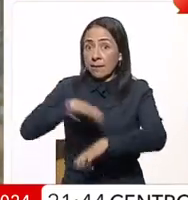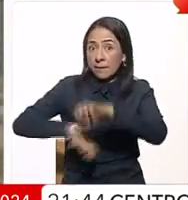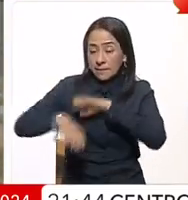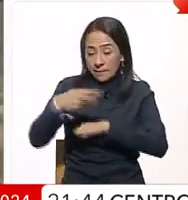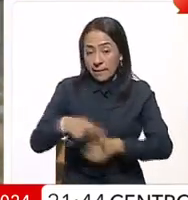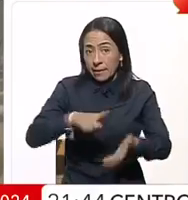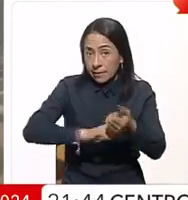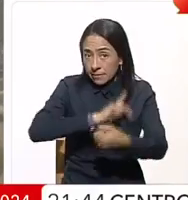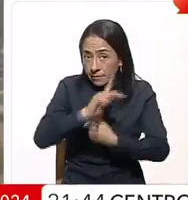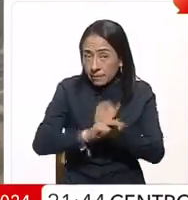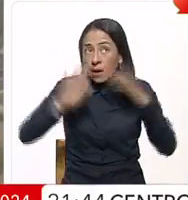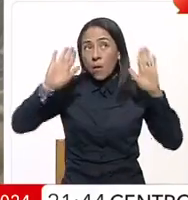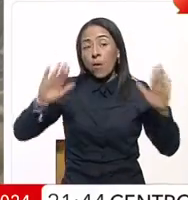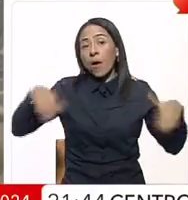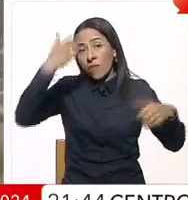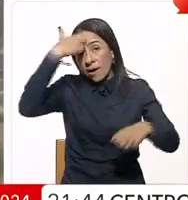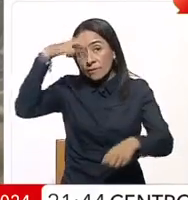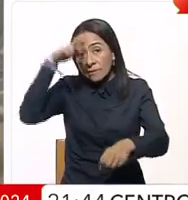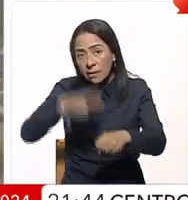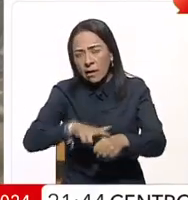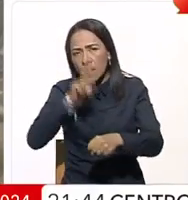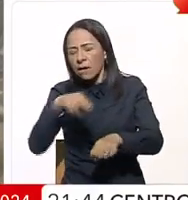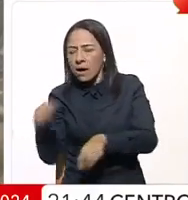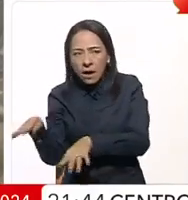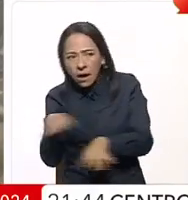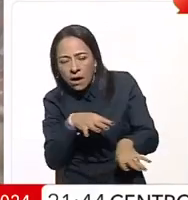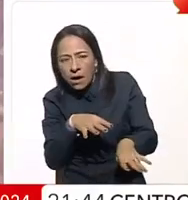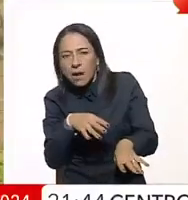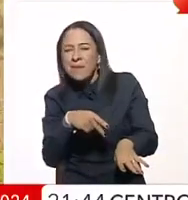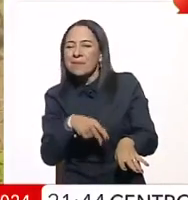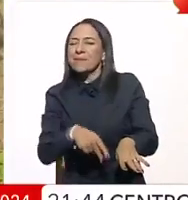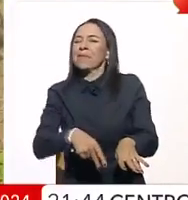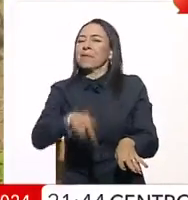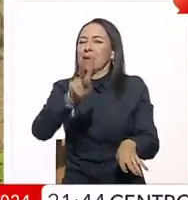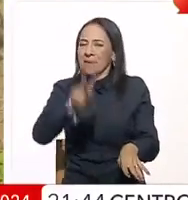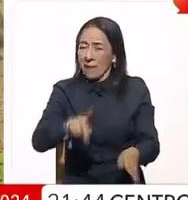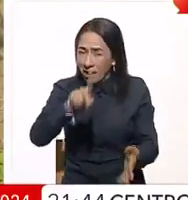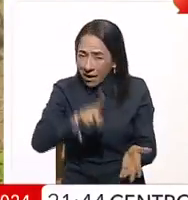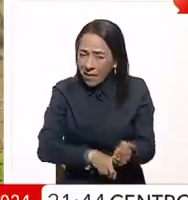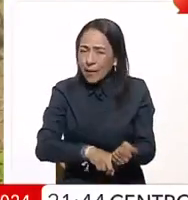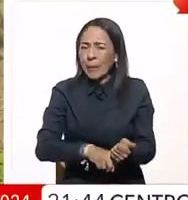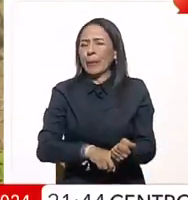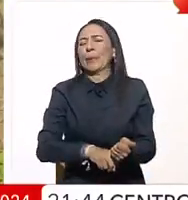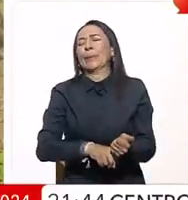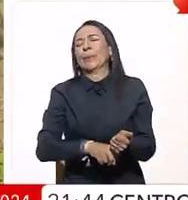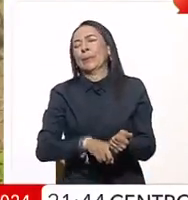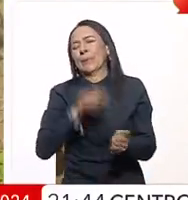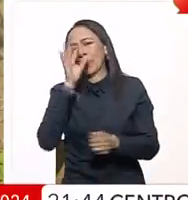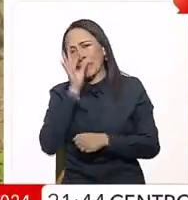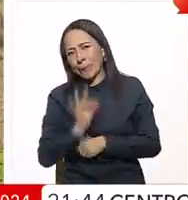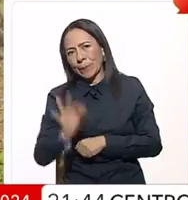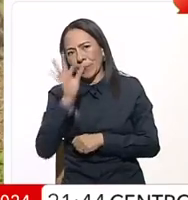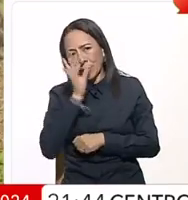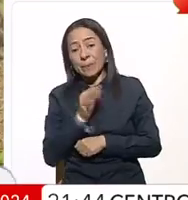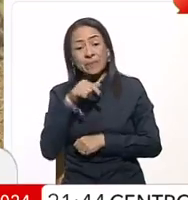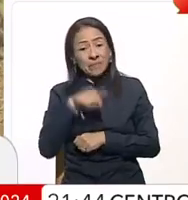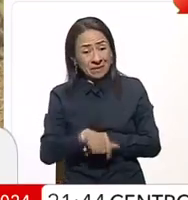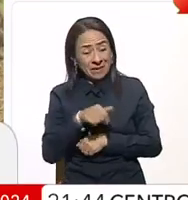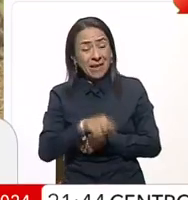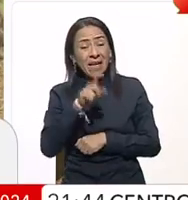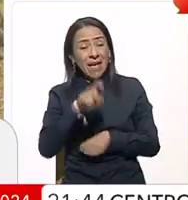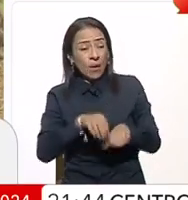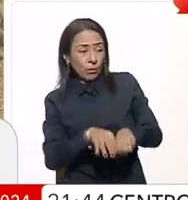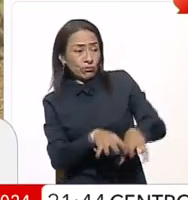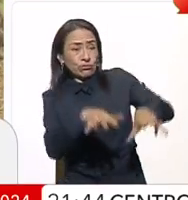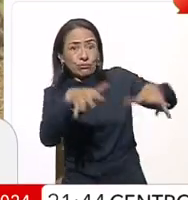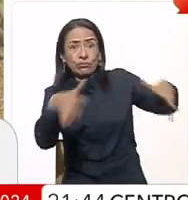nacional como extranjera, aunque a un alto costo. Aquí tenemos filtraciones de agua, tenemos una